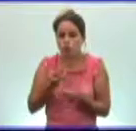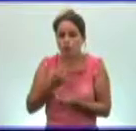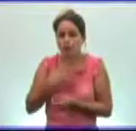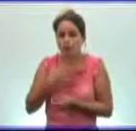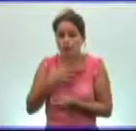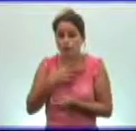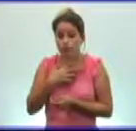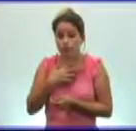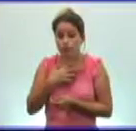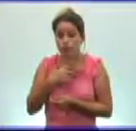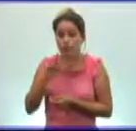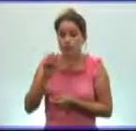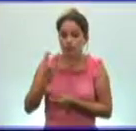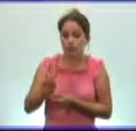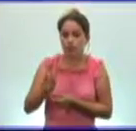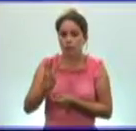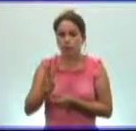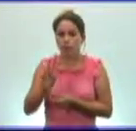del hidrógeno.